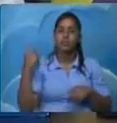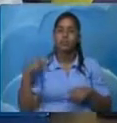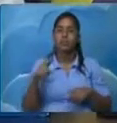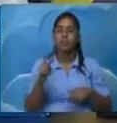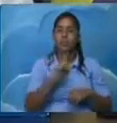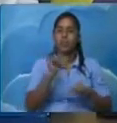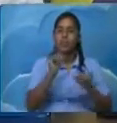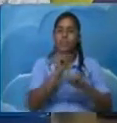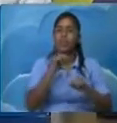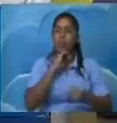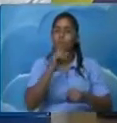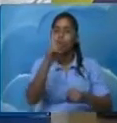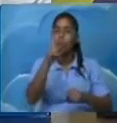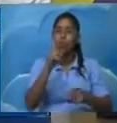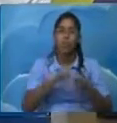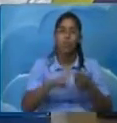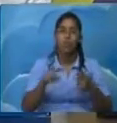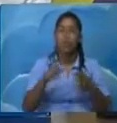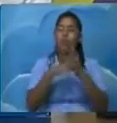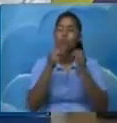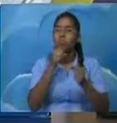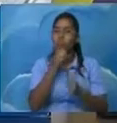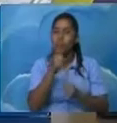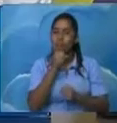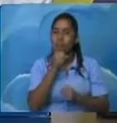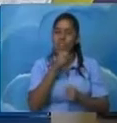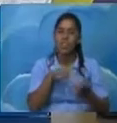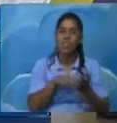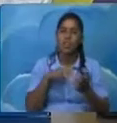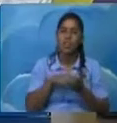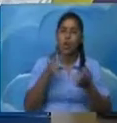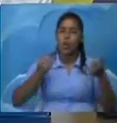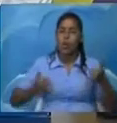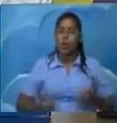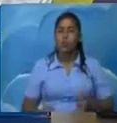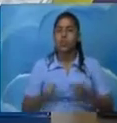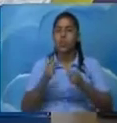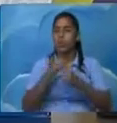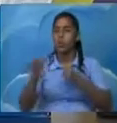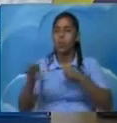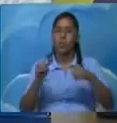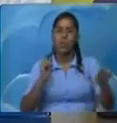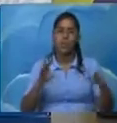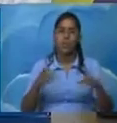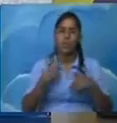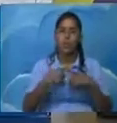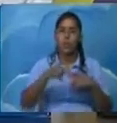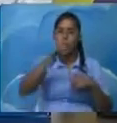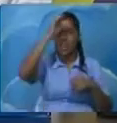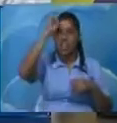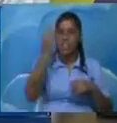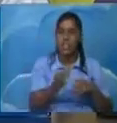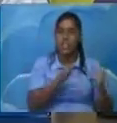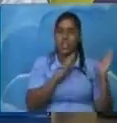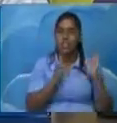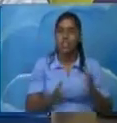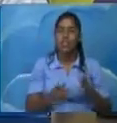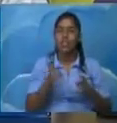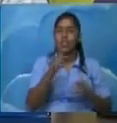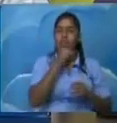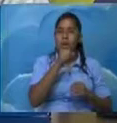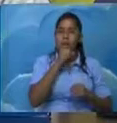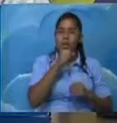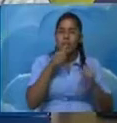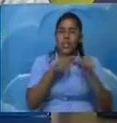es una viuda, sino un viejito, los hijos lo abandonaron, pero él es creyente. Y el viejito